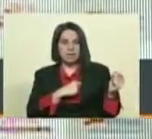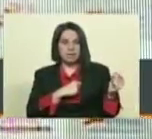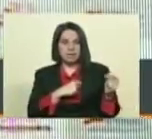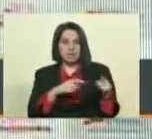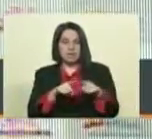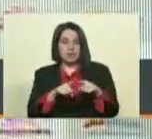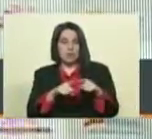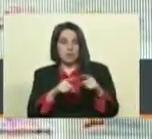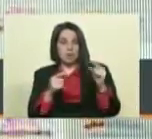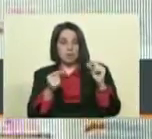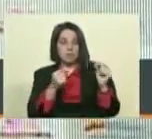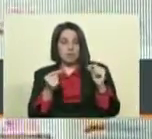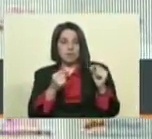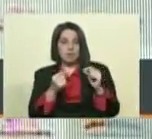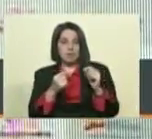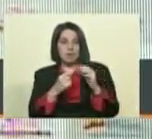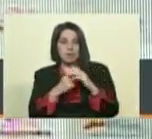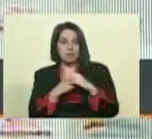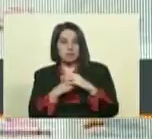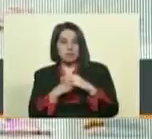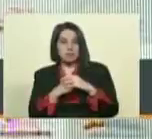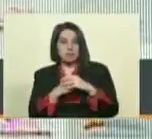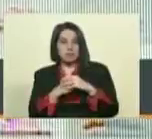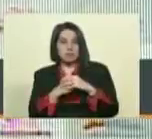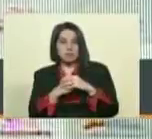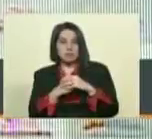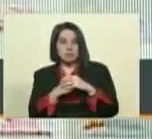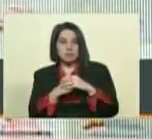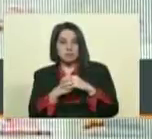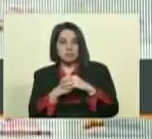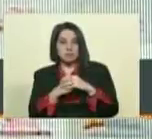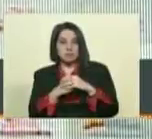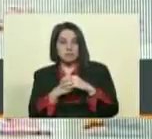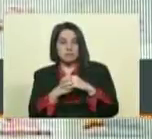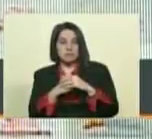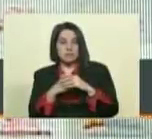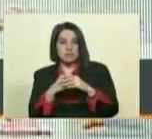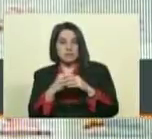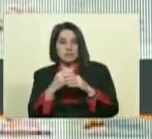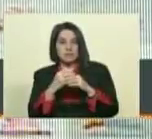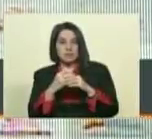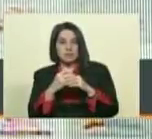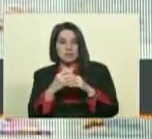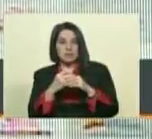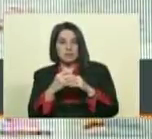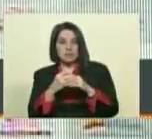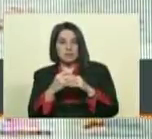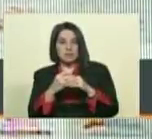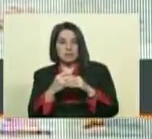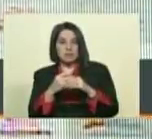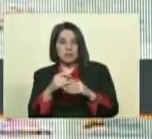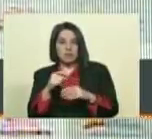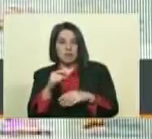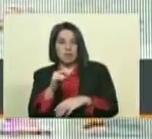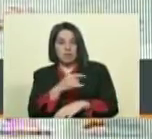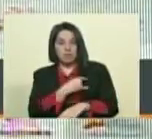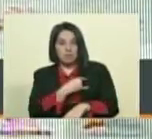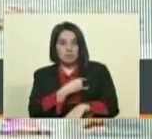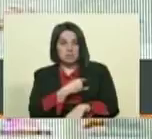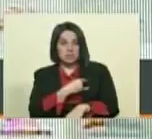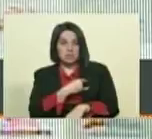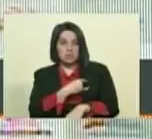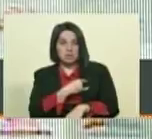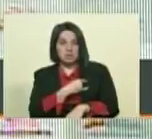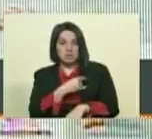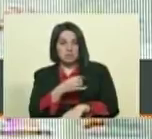diálogo. Bueno, tiene razón, camarada Diosdado Cabello, ¿no? La Universidad Nacional Experimental de